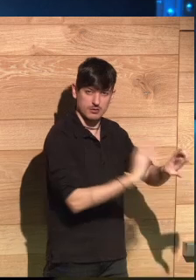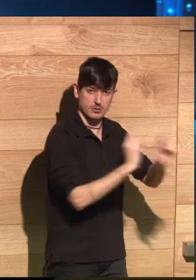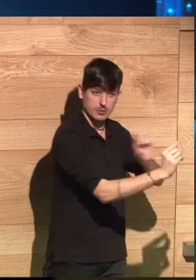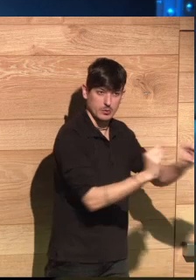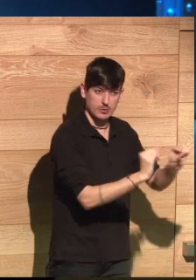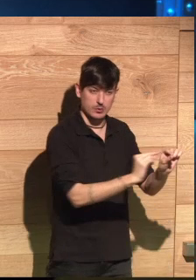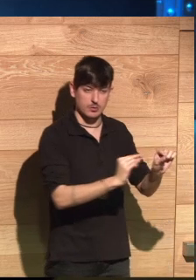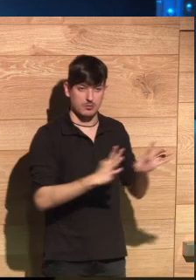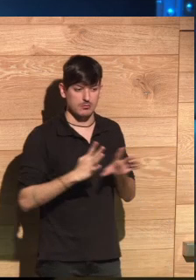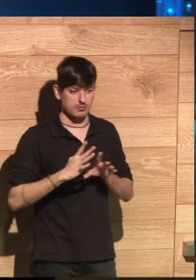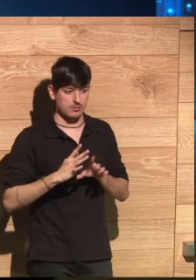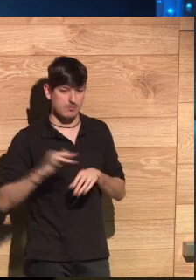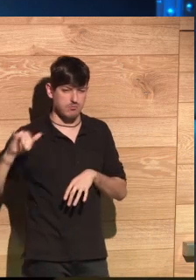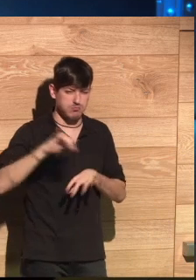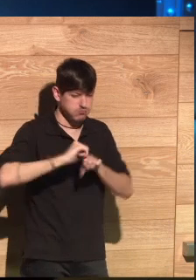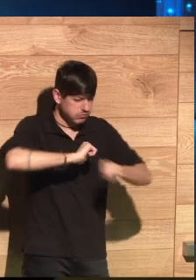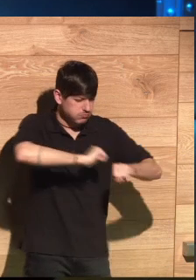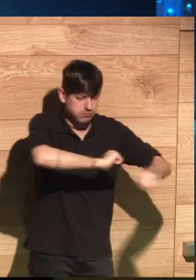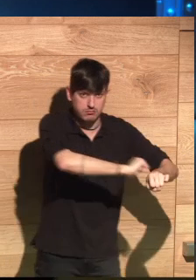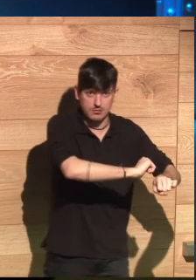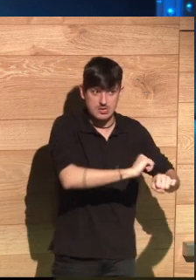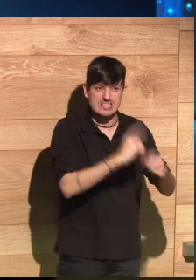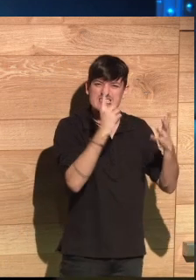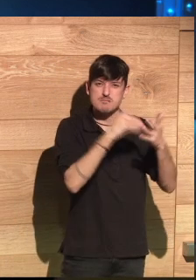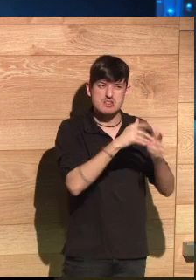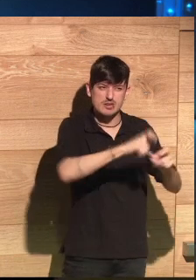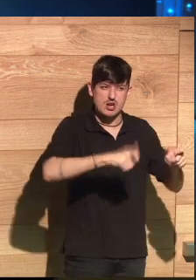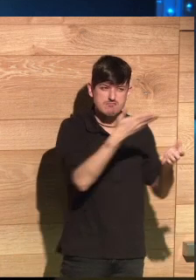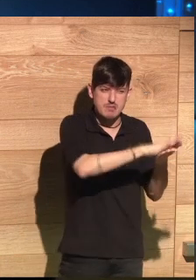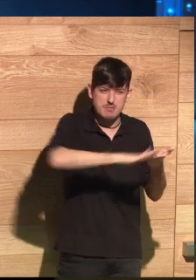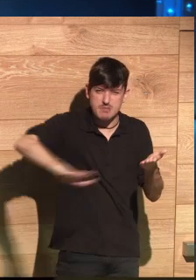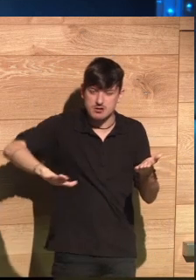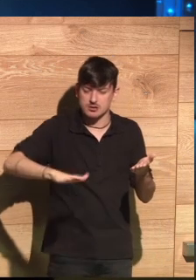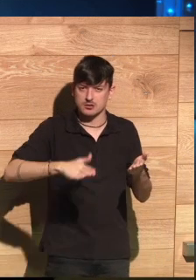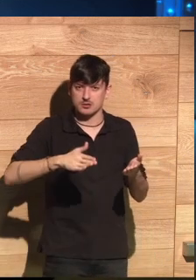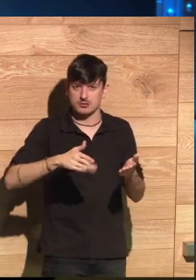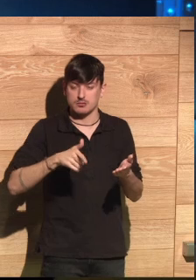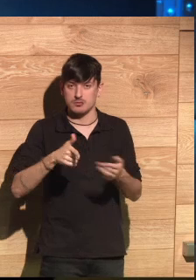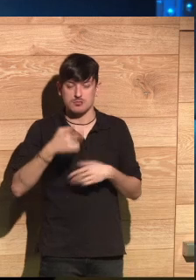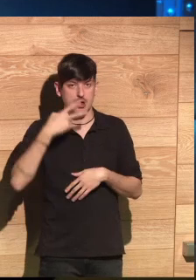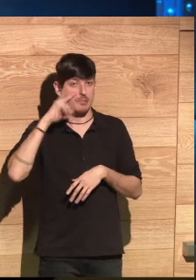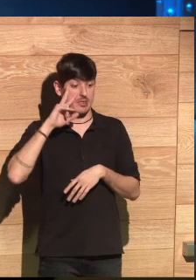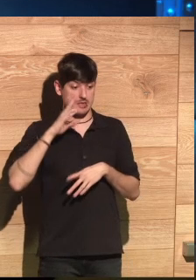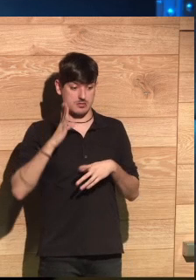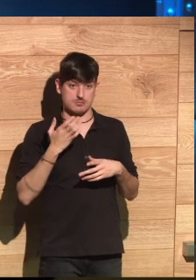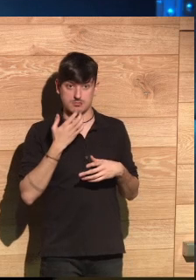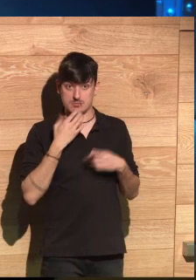un episodio en el que murieron 6.000 personas. Bueno, eso es una experiencia que vivió mi